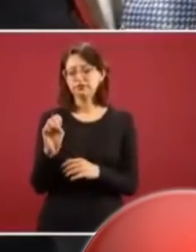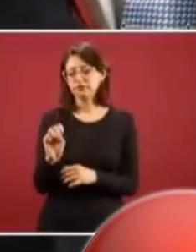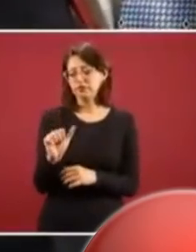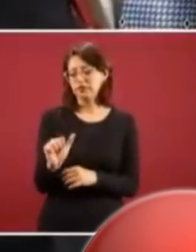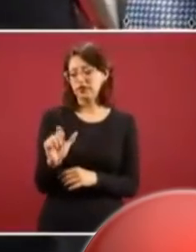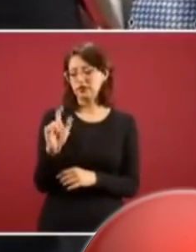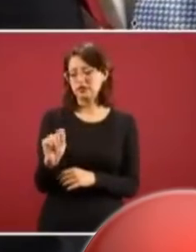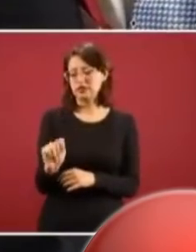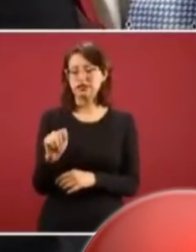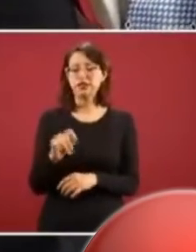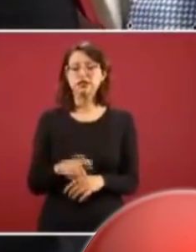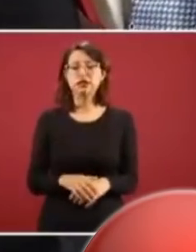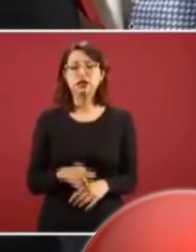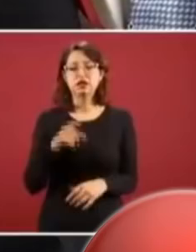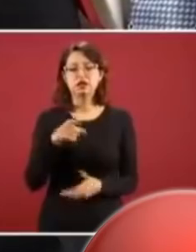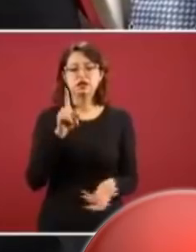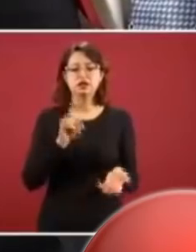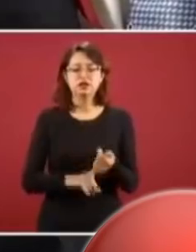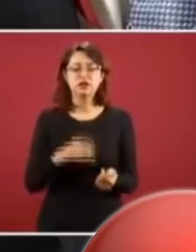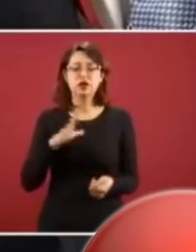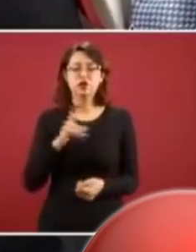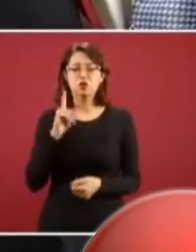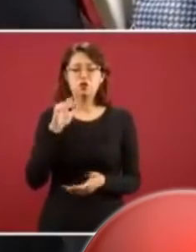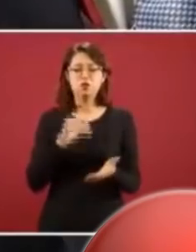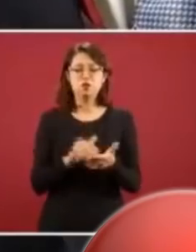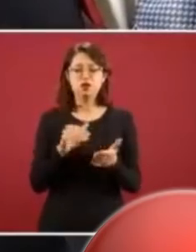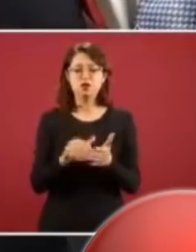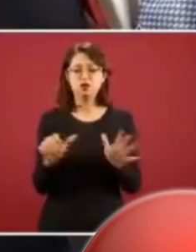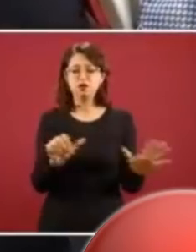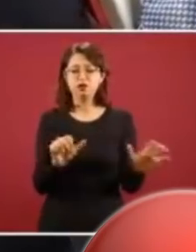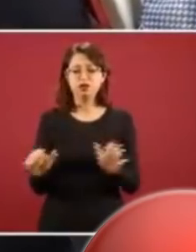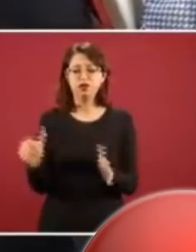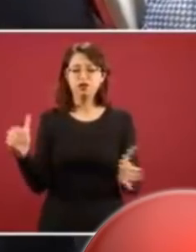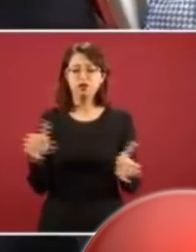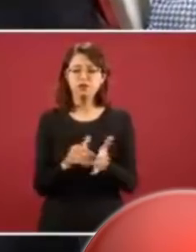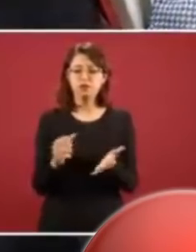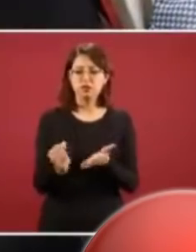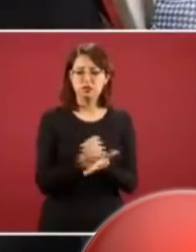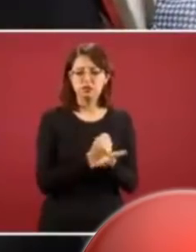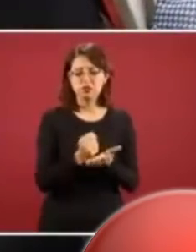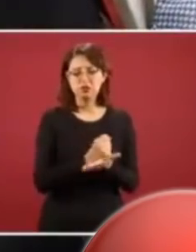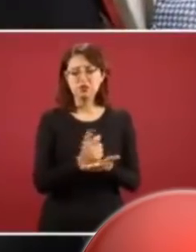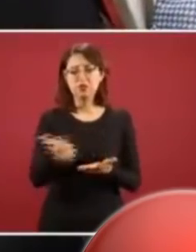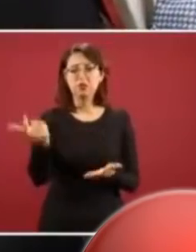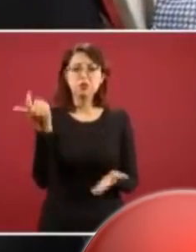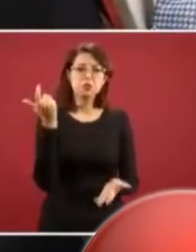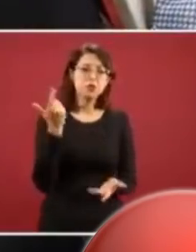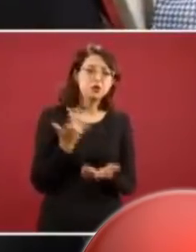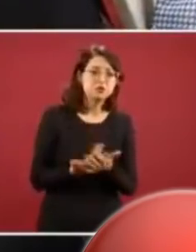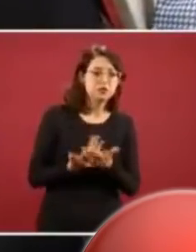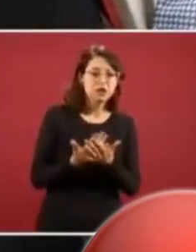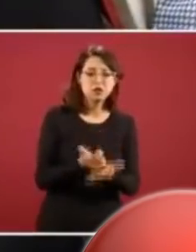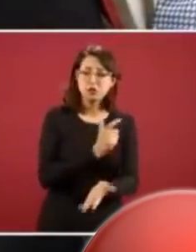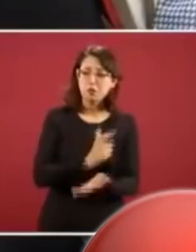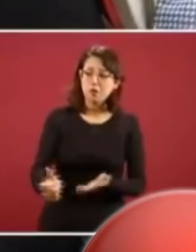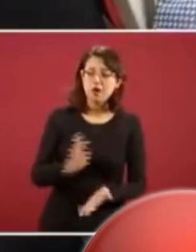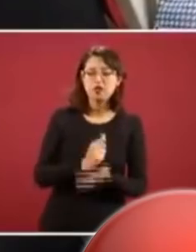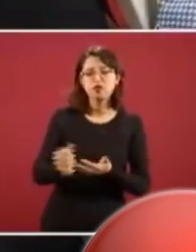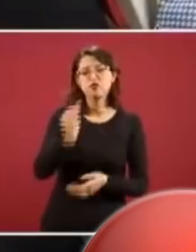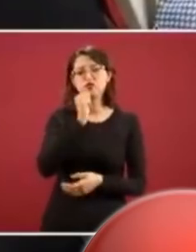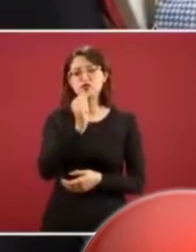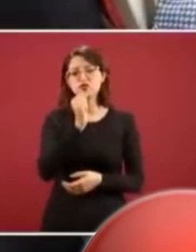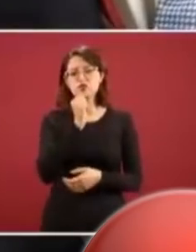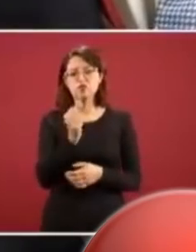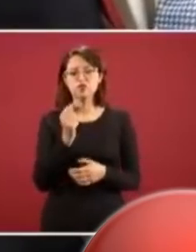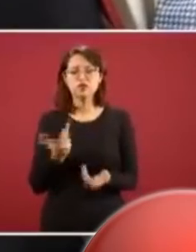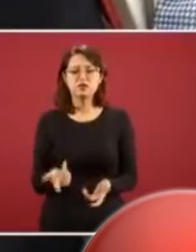Tenemos referencia de que hay 1.600.000 créditos fiscales por cobrar, presidente. Esto